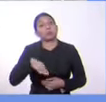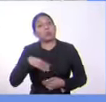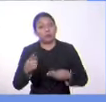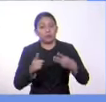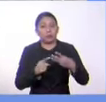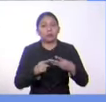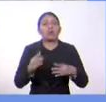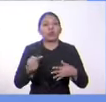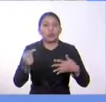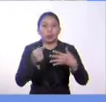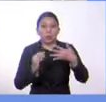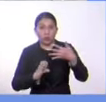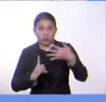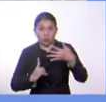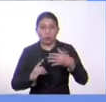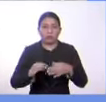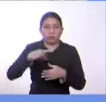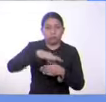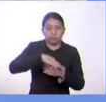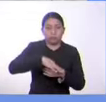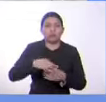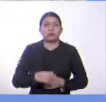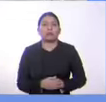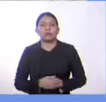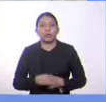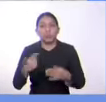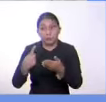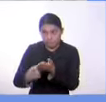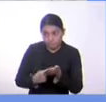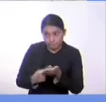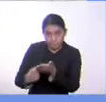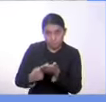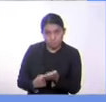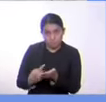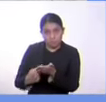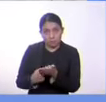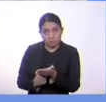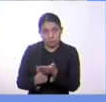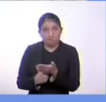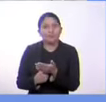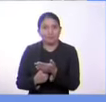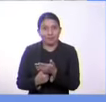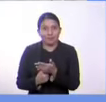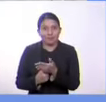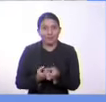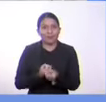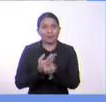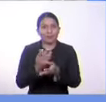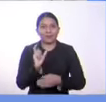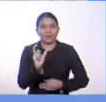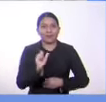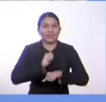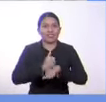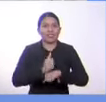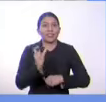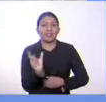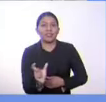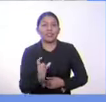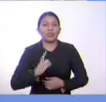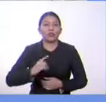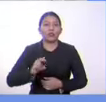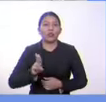es hijo legítimo derivado de la negociación, que dio lugar al DUI, al documento único de identificación